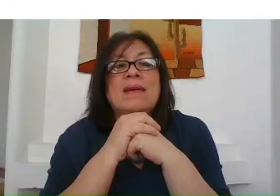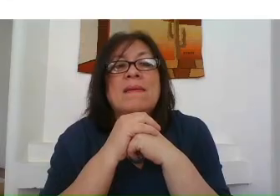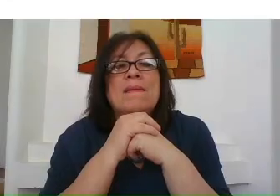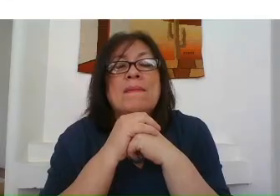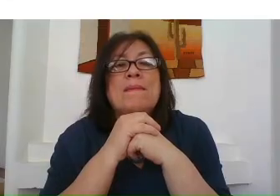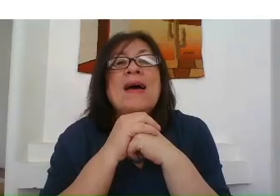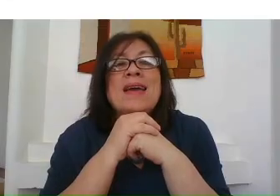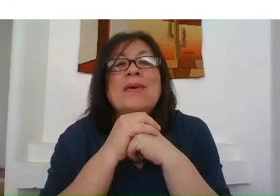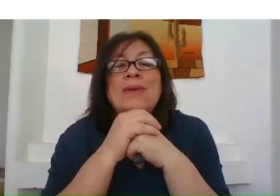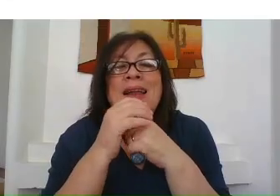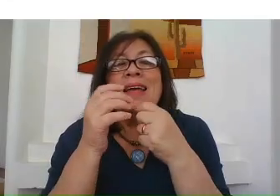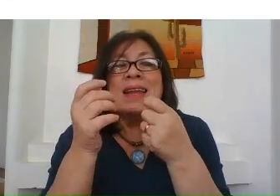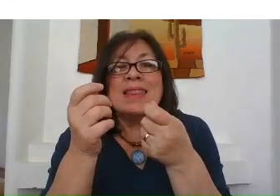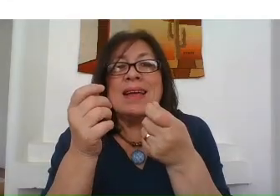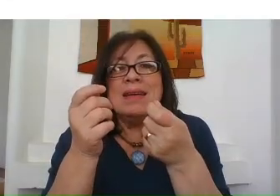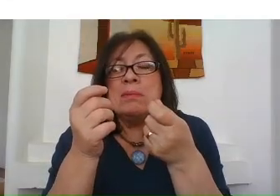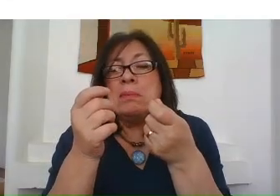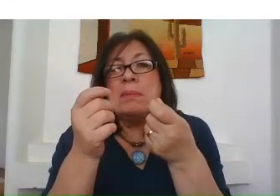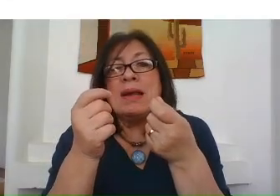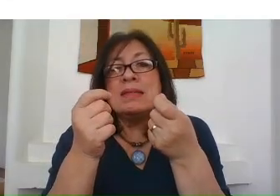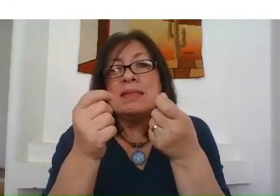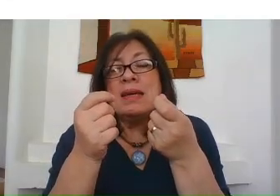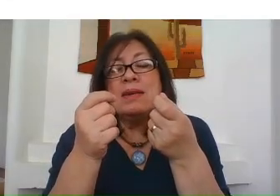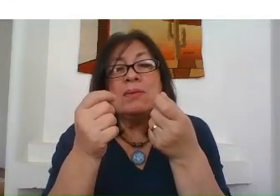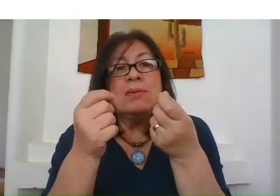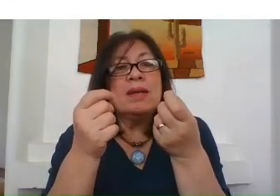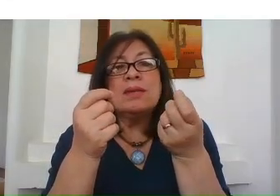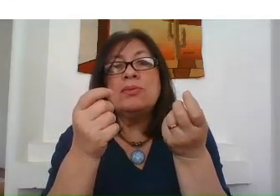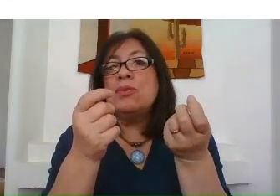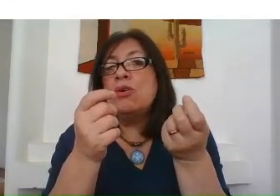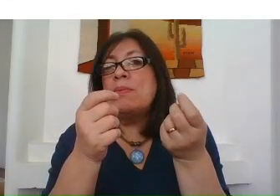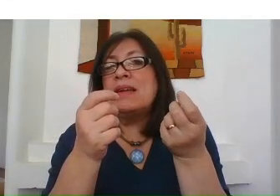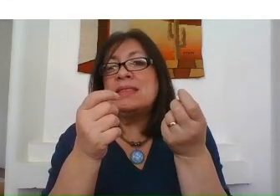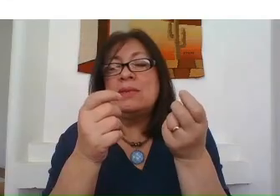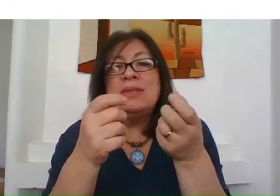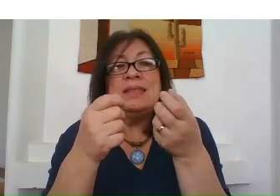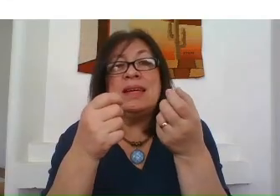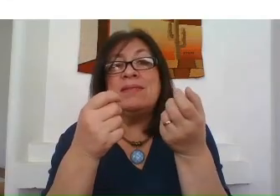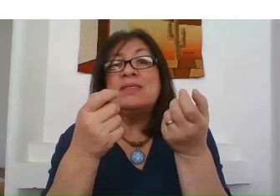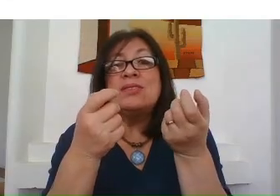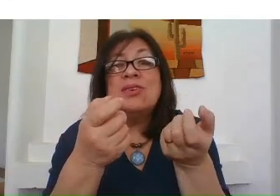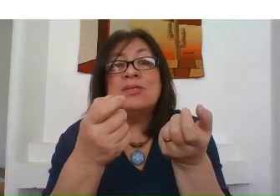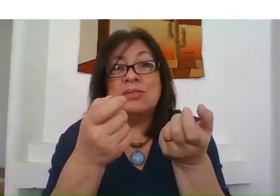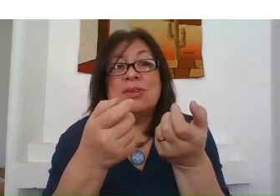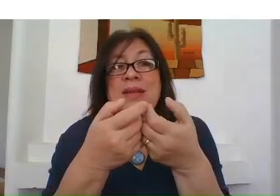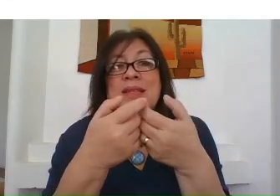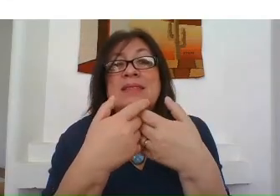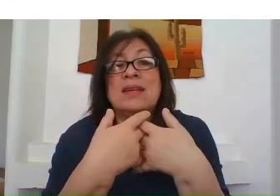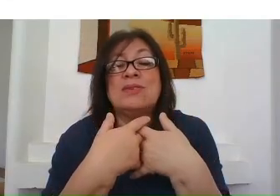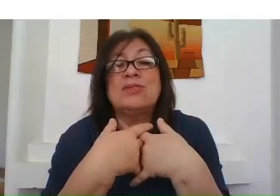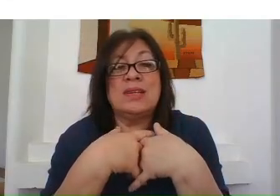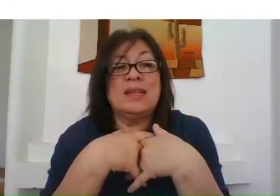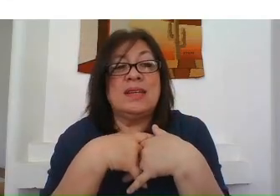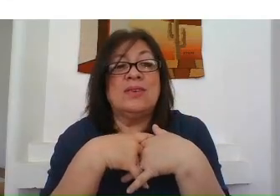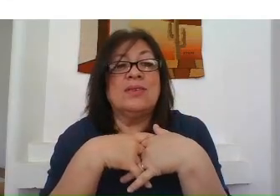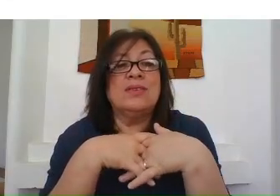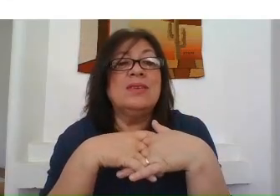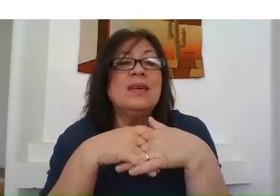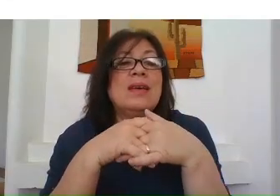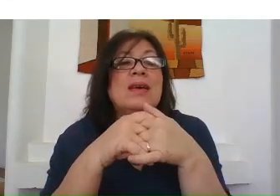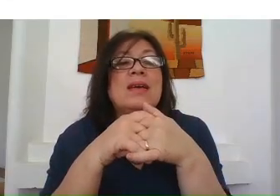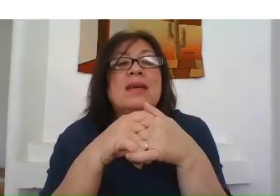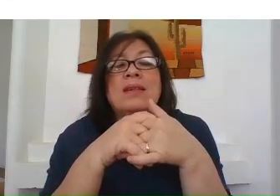eh, más que una alerta para hacer un estudio o para hacer una intervención sobre el desarrollo del